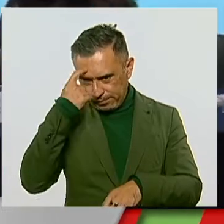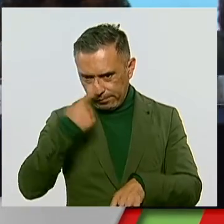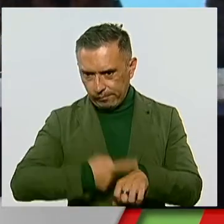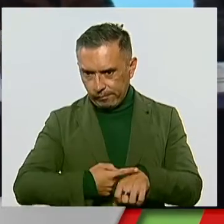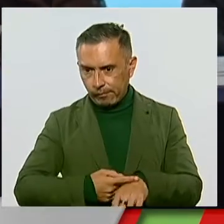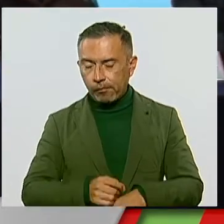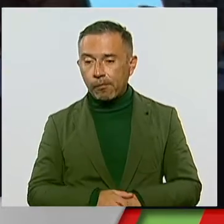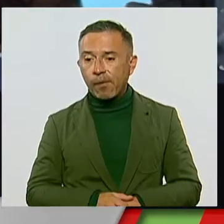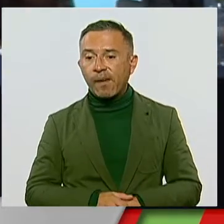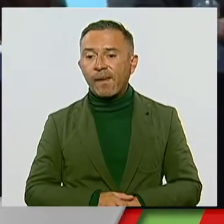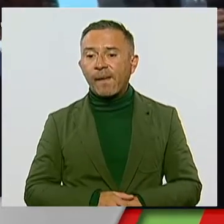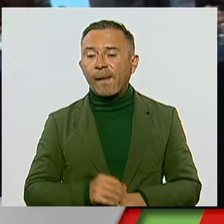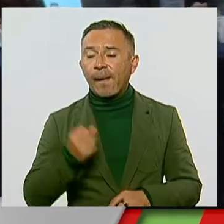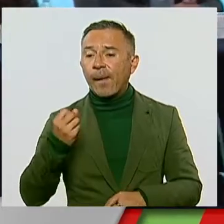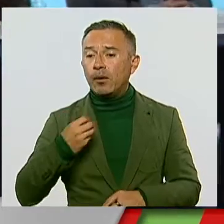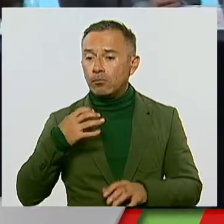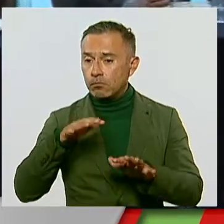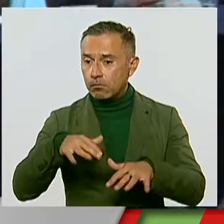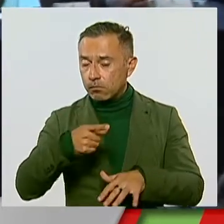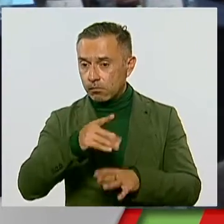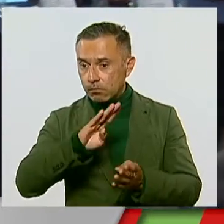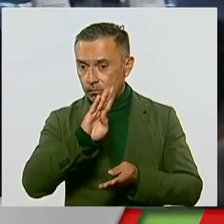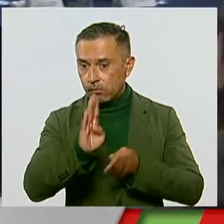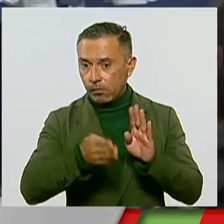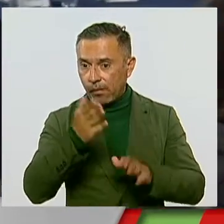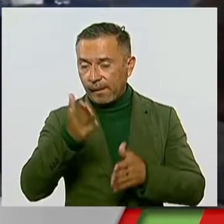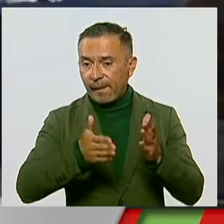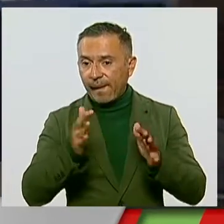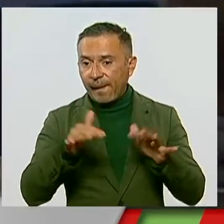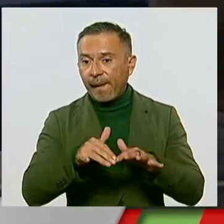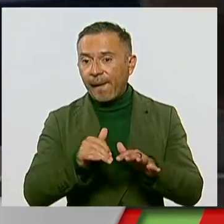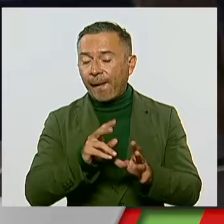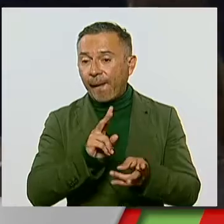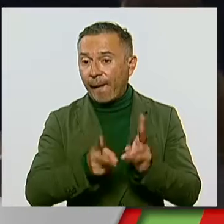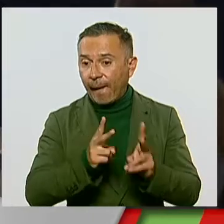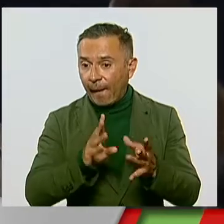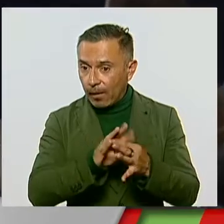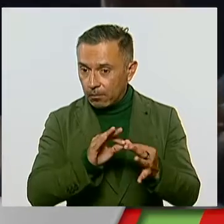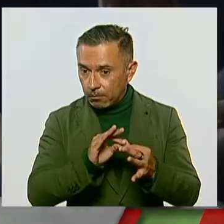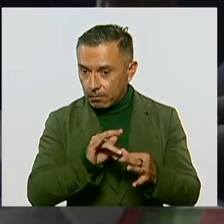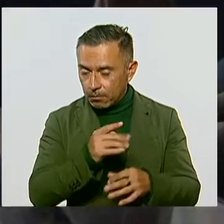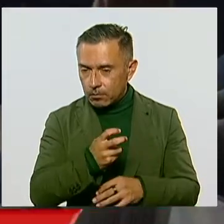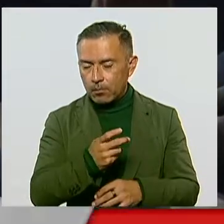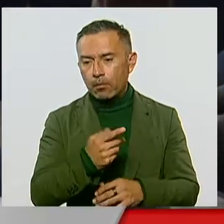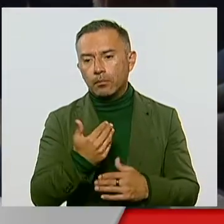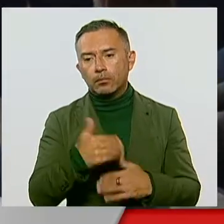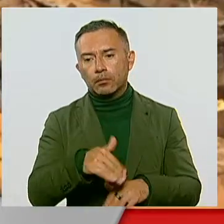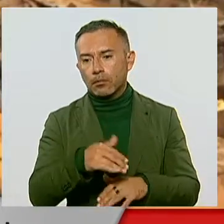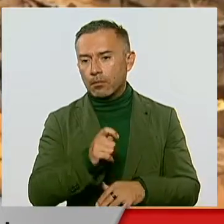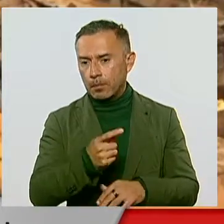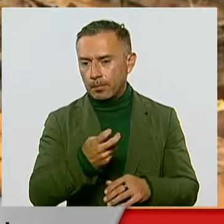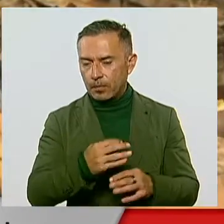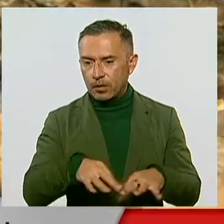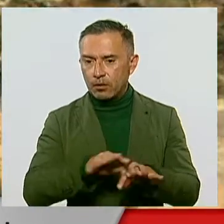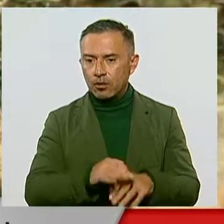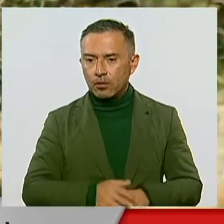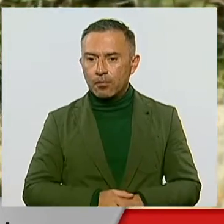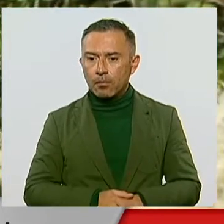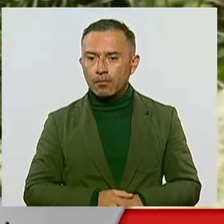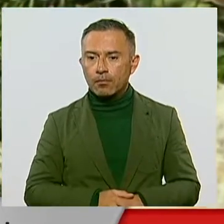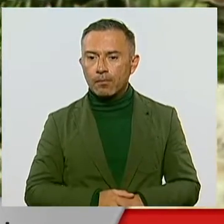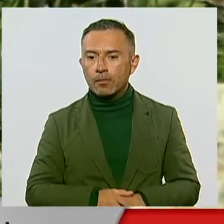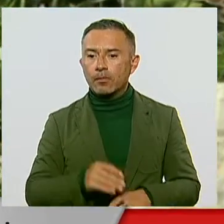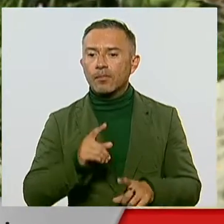van los líderes del mundo ya se esté hablando de esto, quiere decir mucho. El uso de